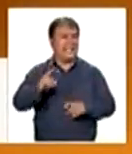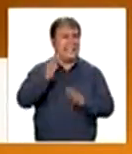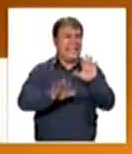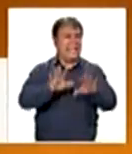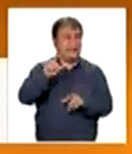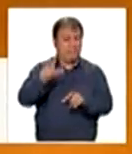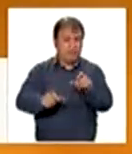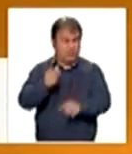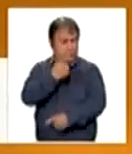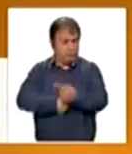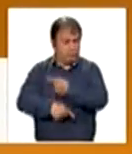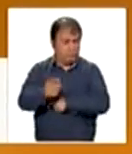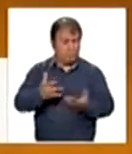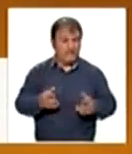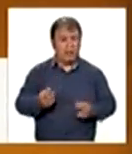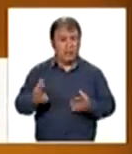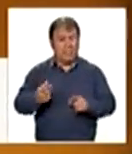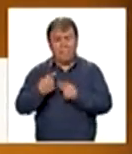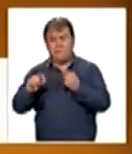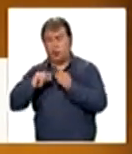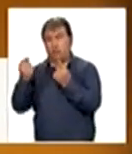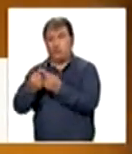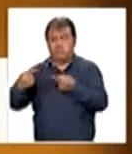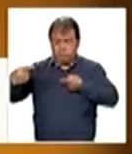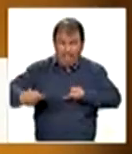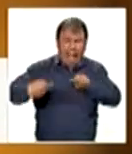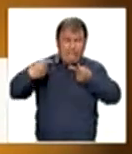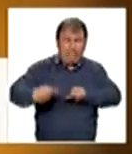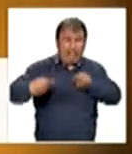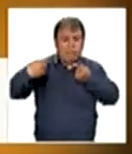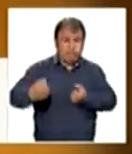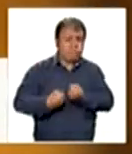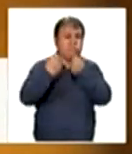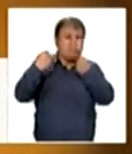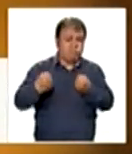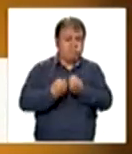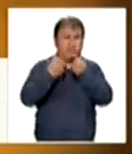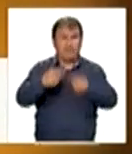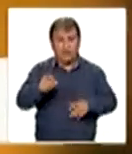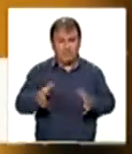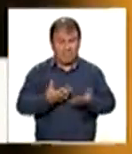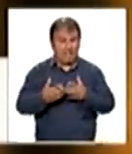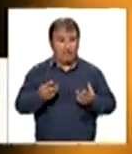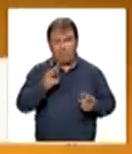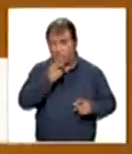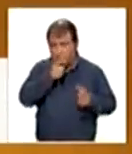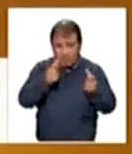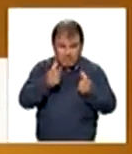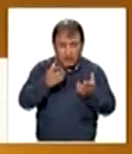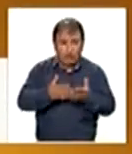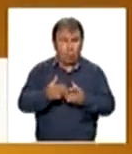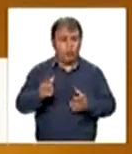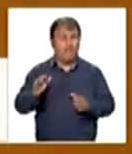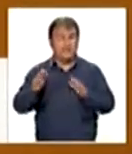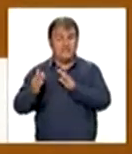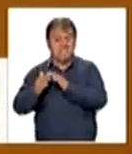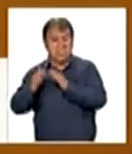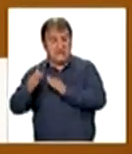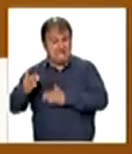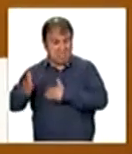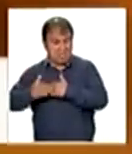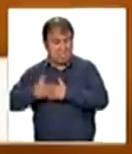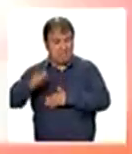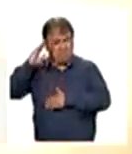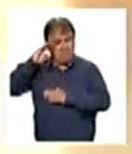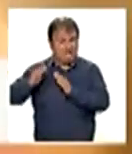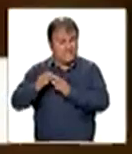15 pandilleros, al parecer de bandos diferentes, que se enfrentaron. Ellos estaban a vista y paciencia de una central de Serenazgo